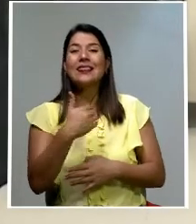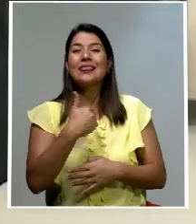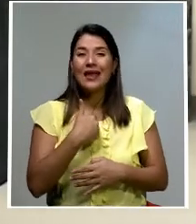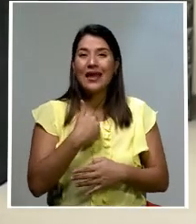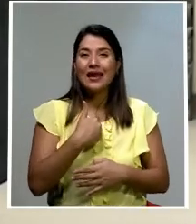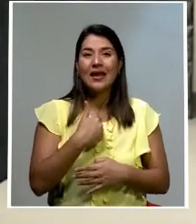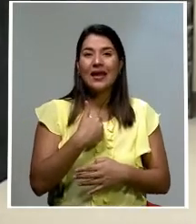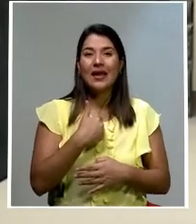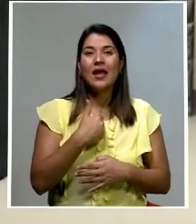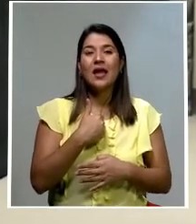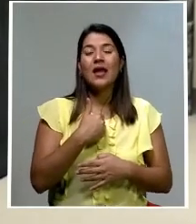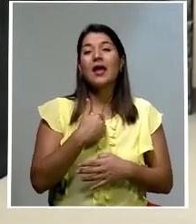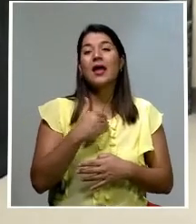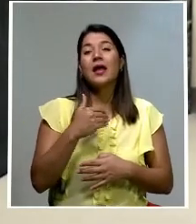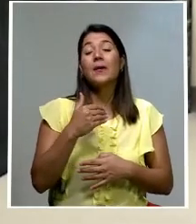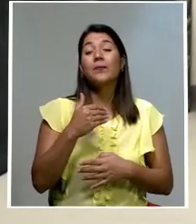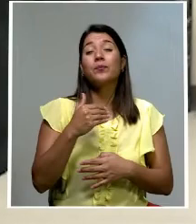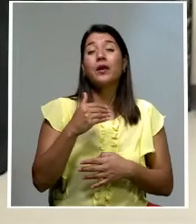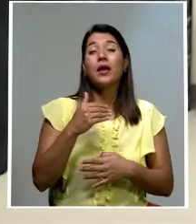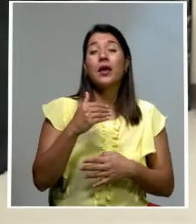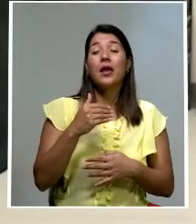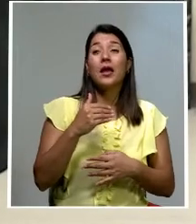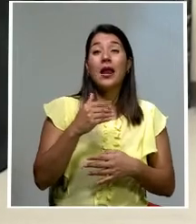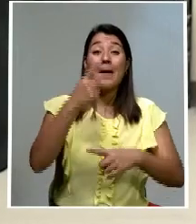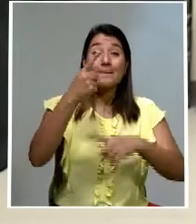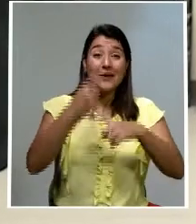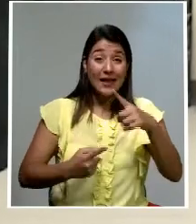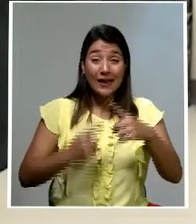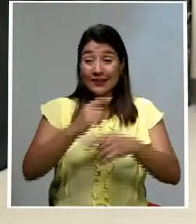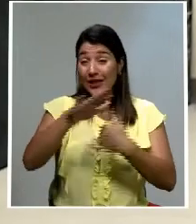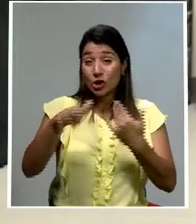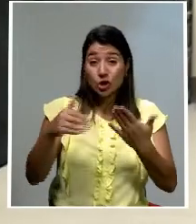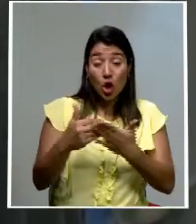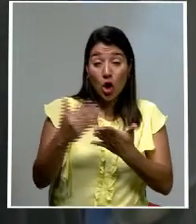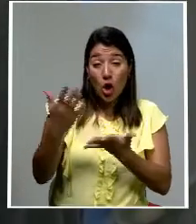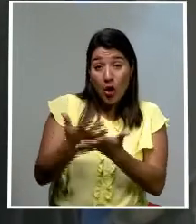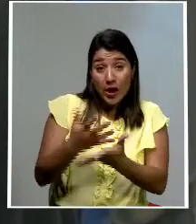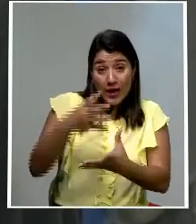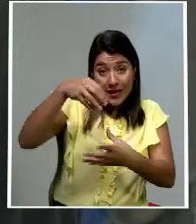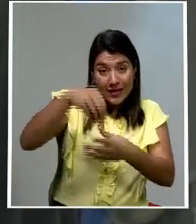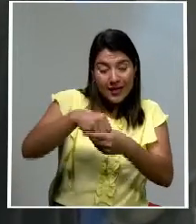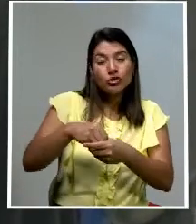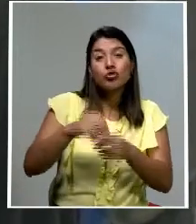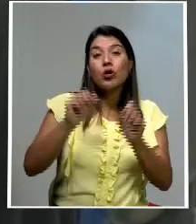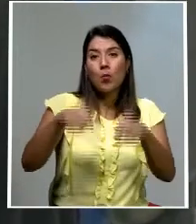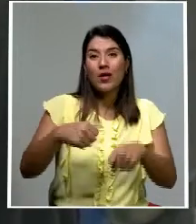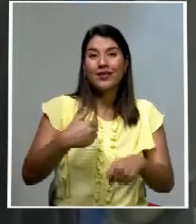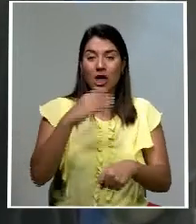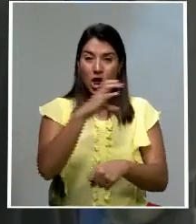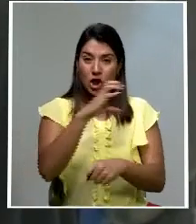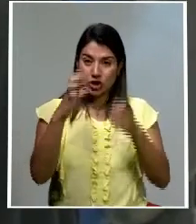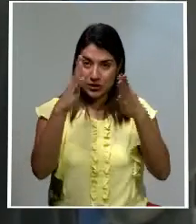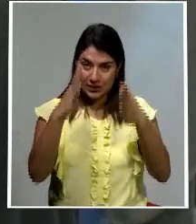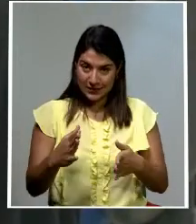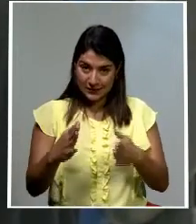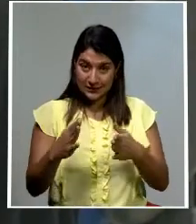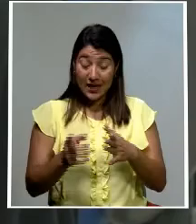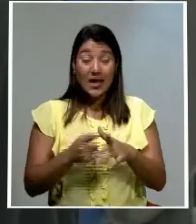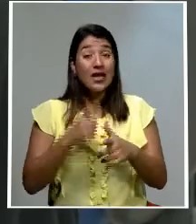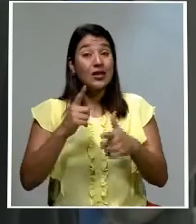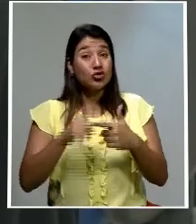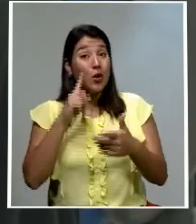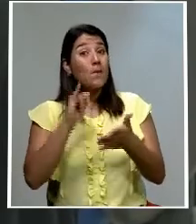de los ingresos tributarios que tiene el Estado costarricense. Entonces es un disparador de gasto y desde ese punto de vista es